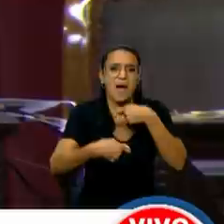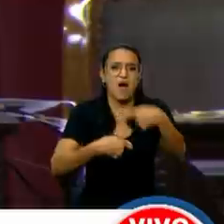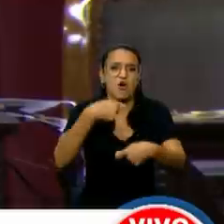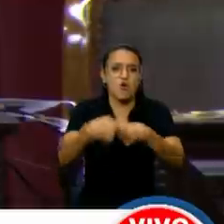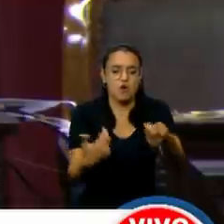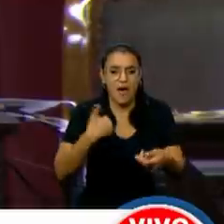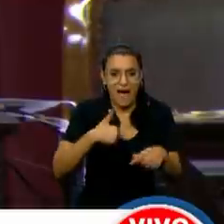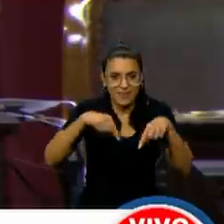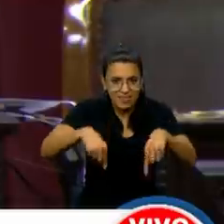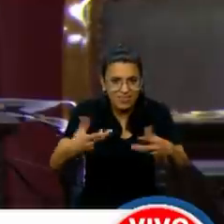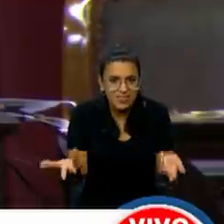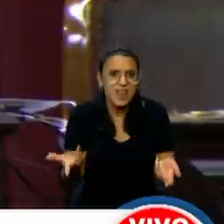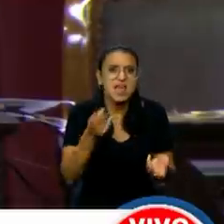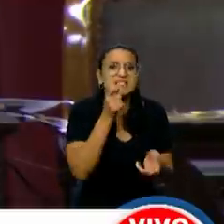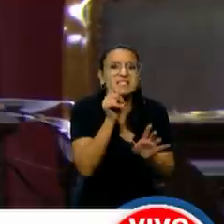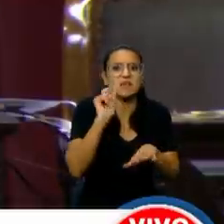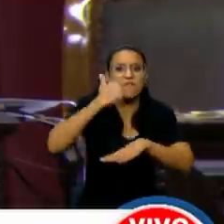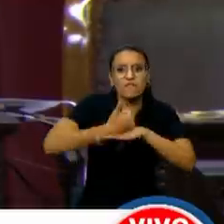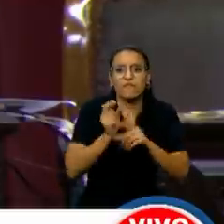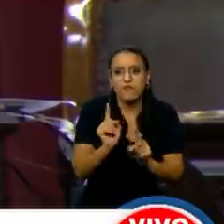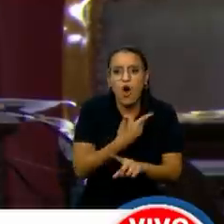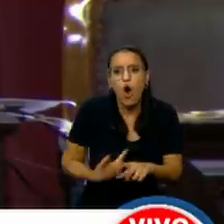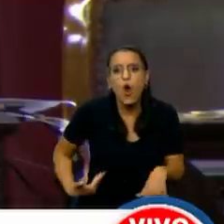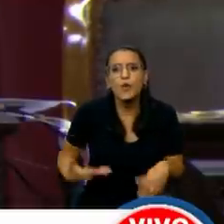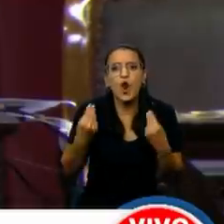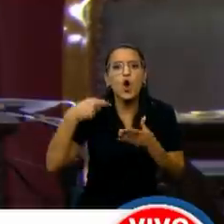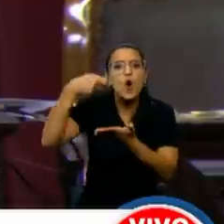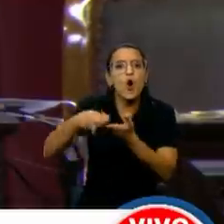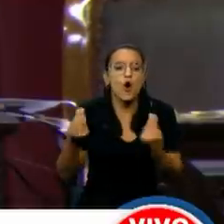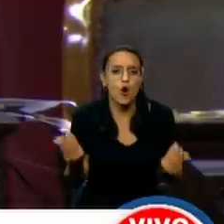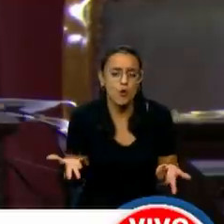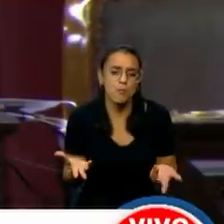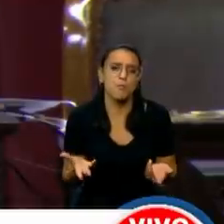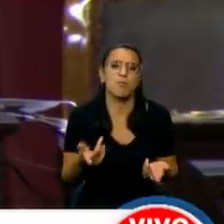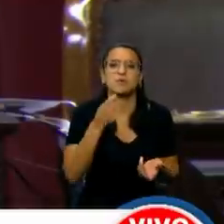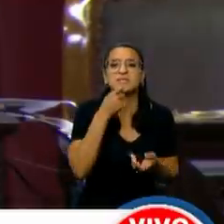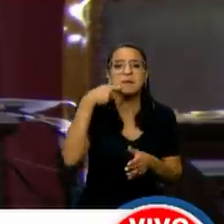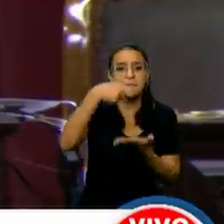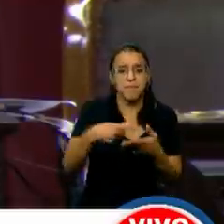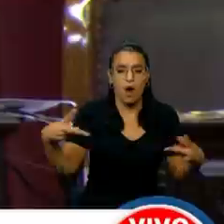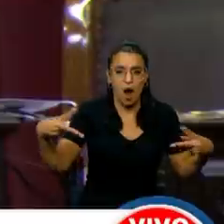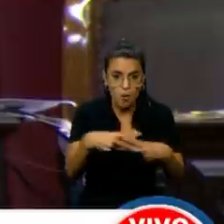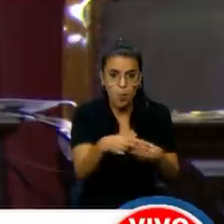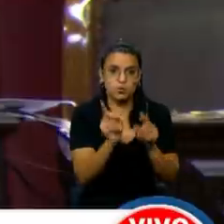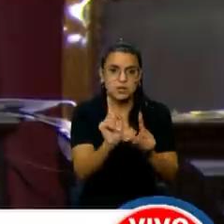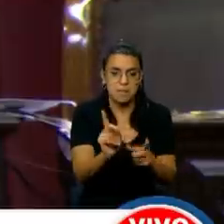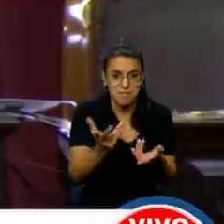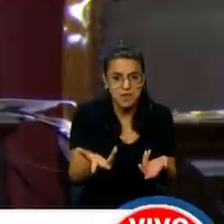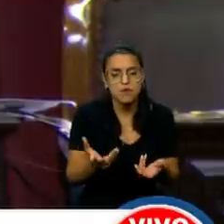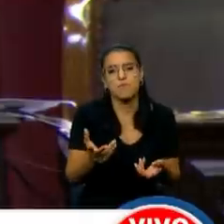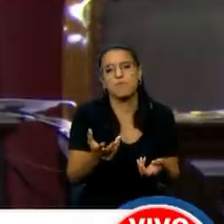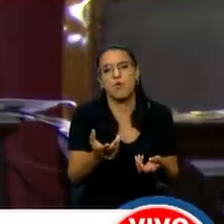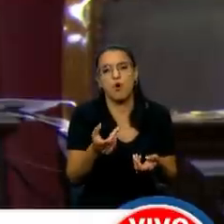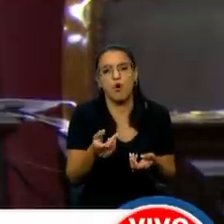tenía la argentina aún si ellos hubieran estado gobernando si el criterio de pago era el ajuste como se hizo y de